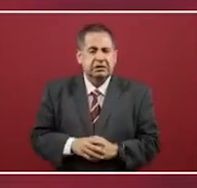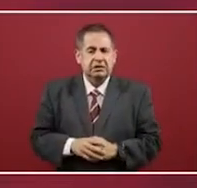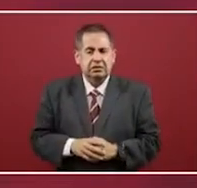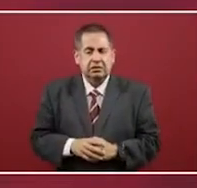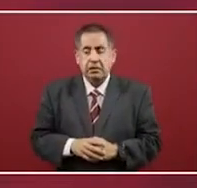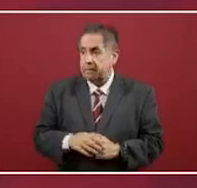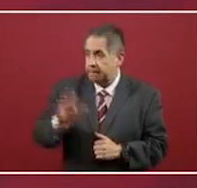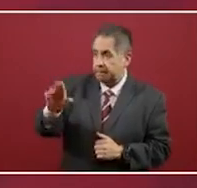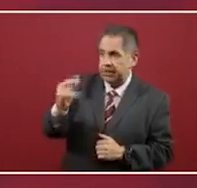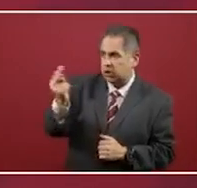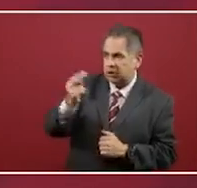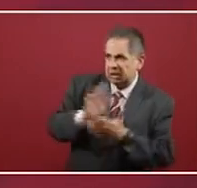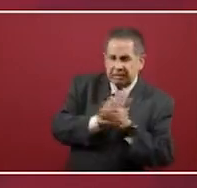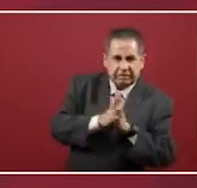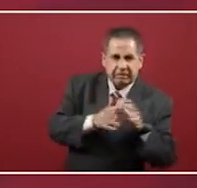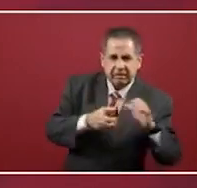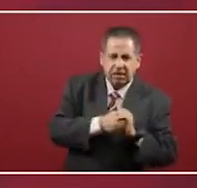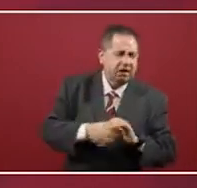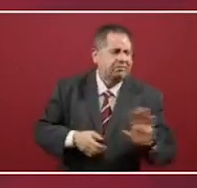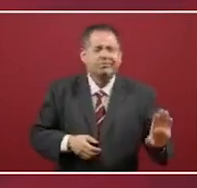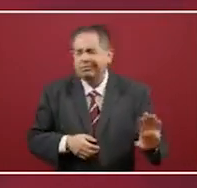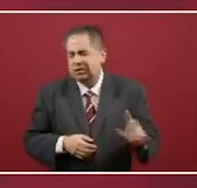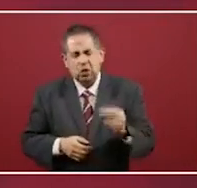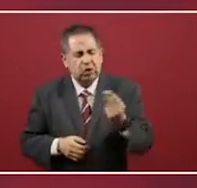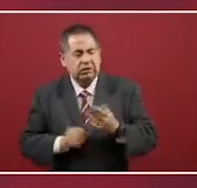sin necesidad de negociar.